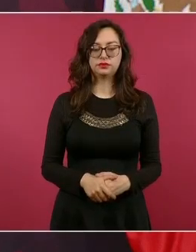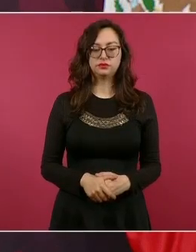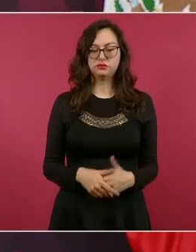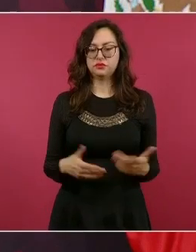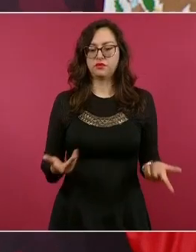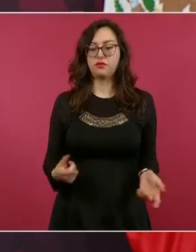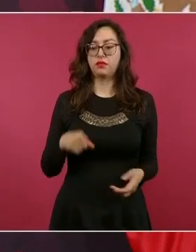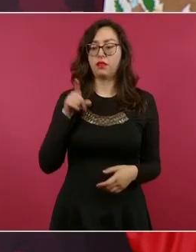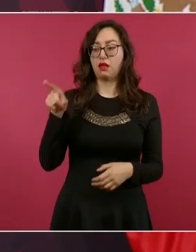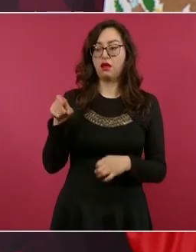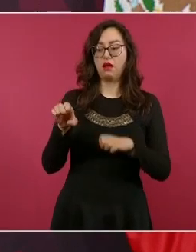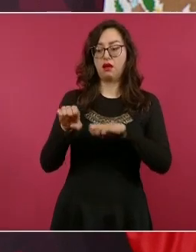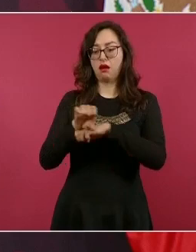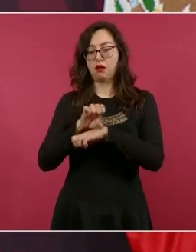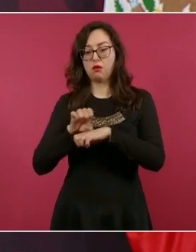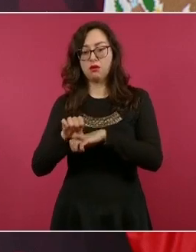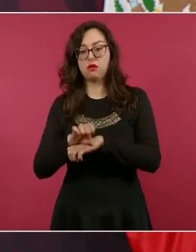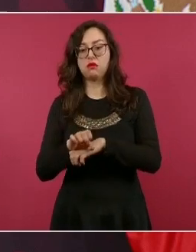del asalto